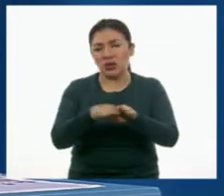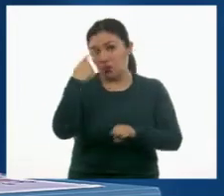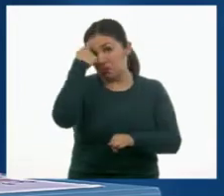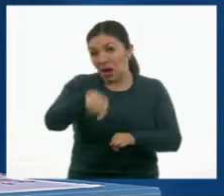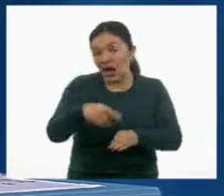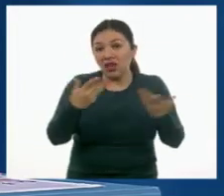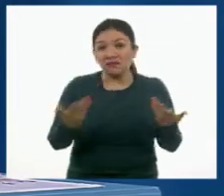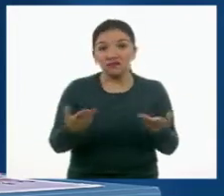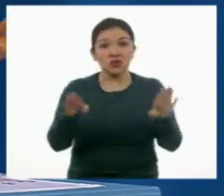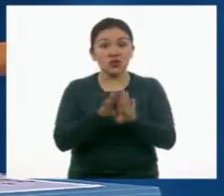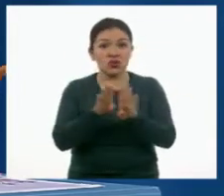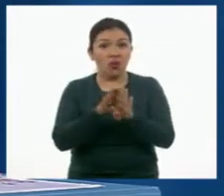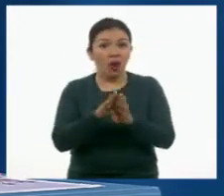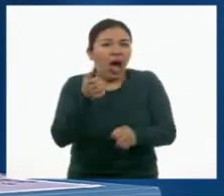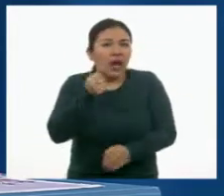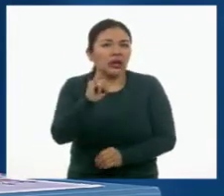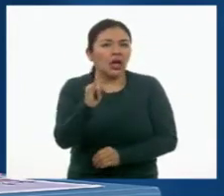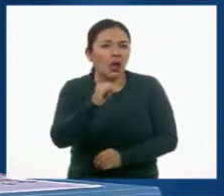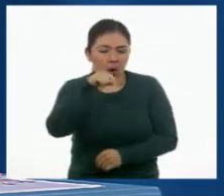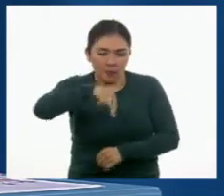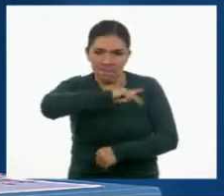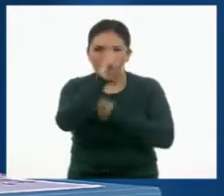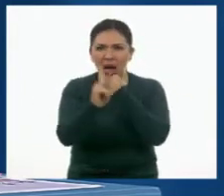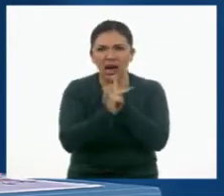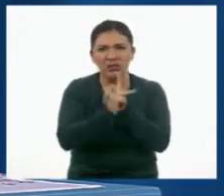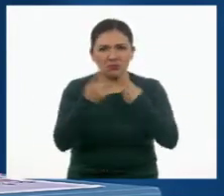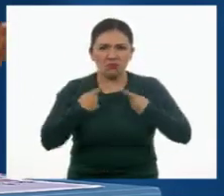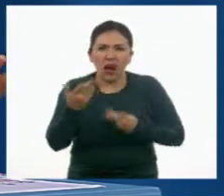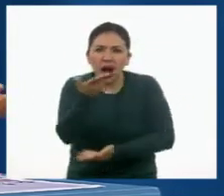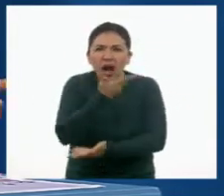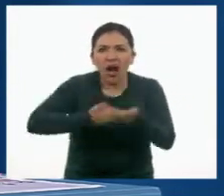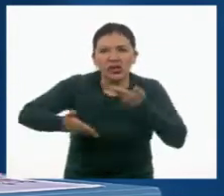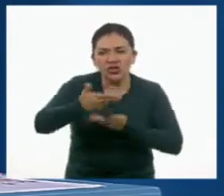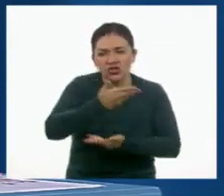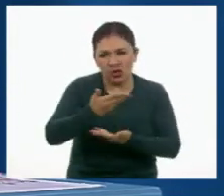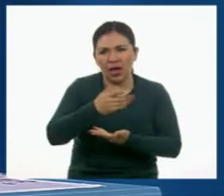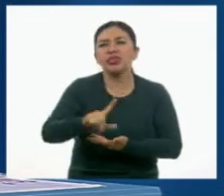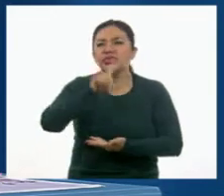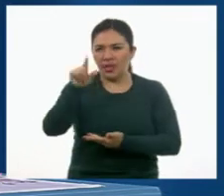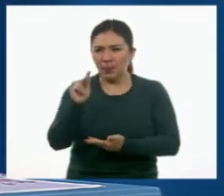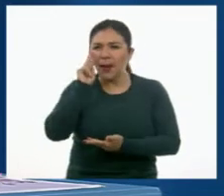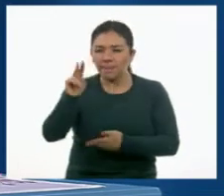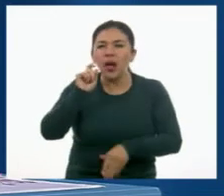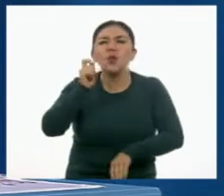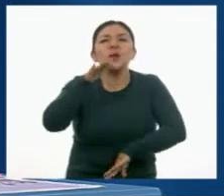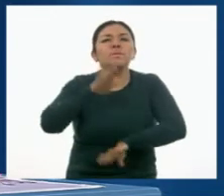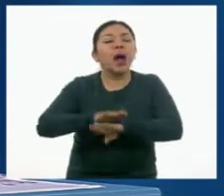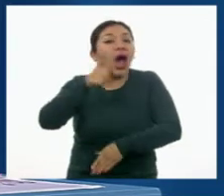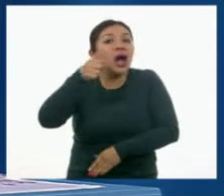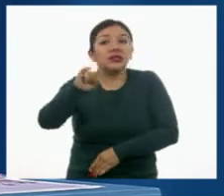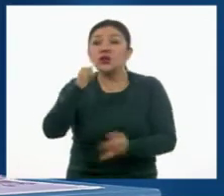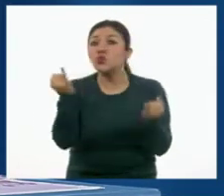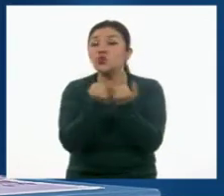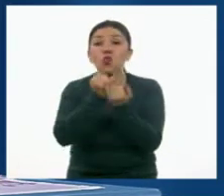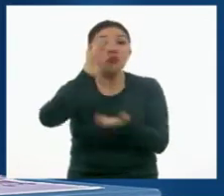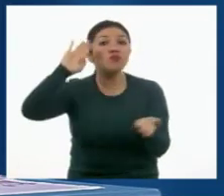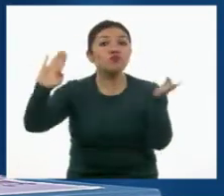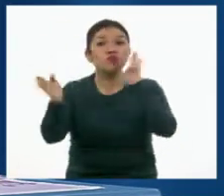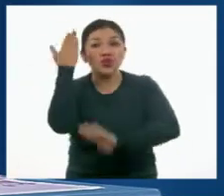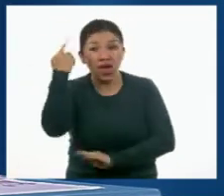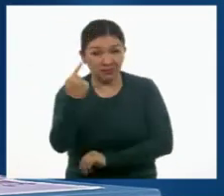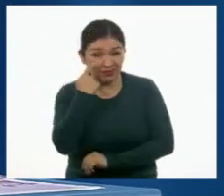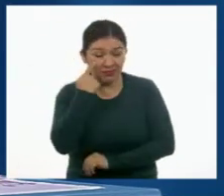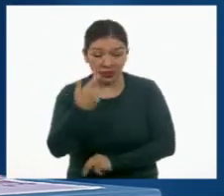tanto en nuestro país, en nuestra comunidad, como vamos también a ver que es a nivel mundial. Fíjate que